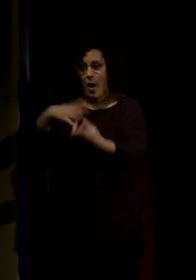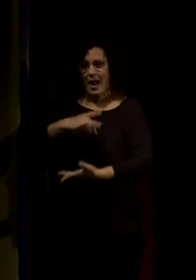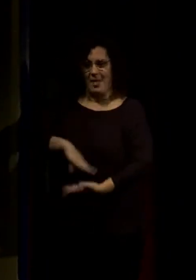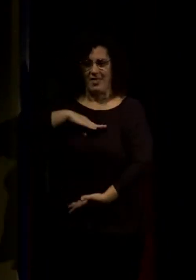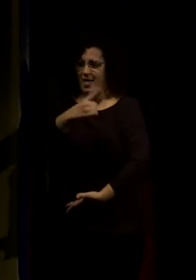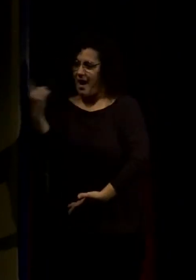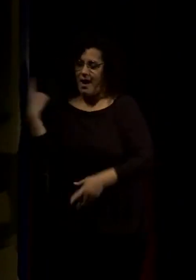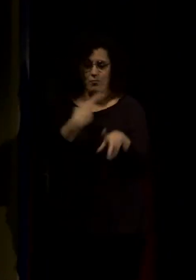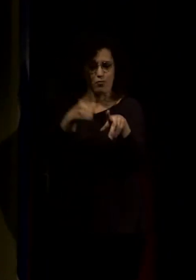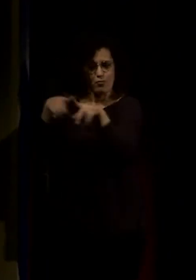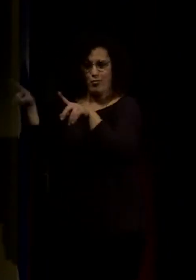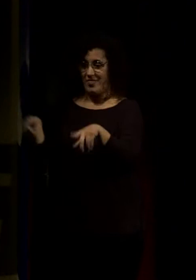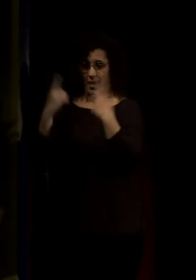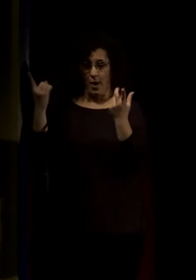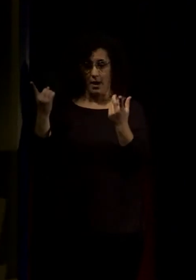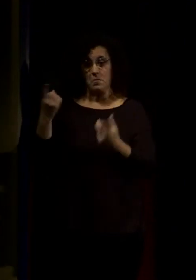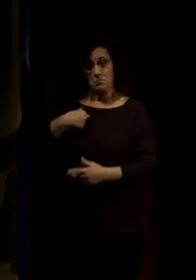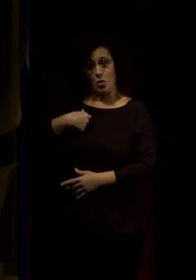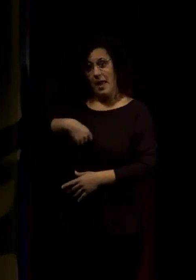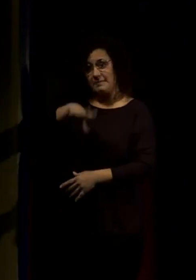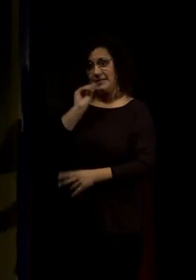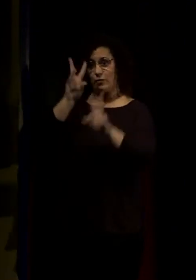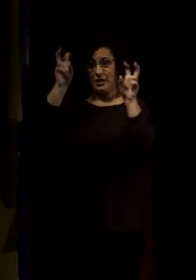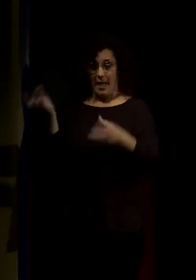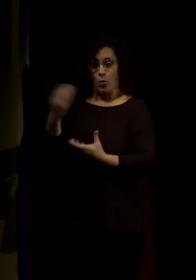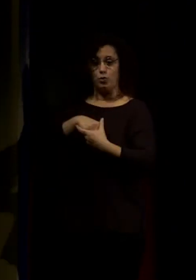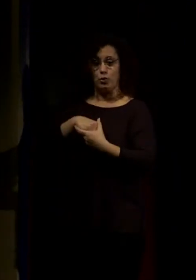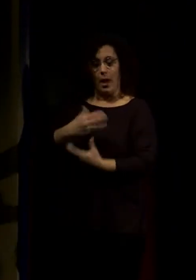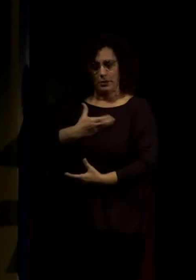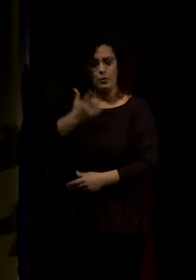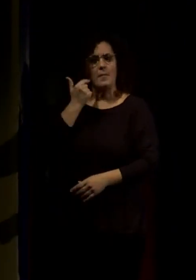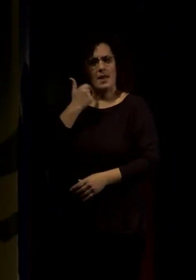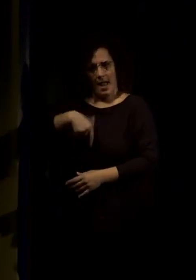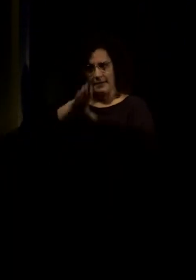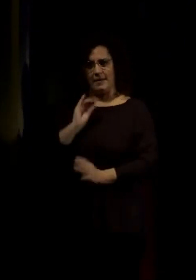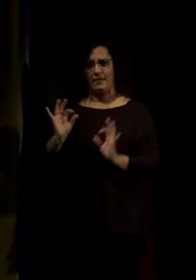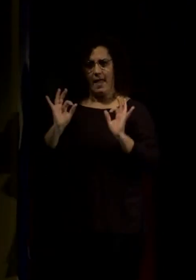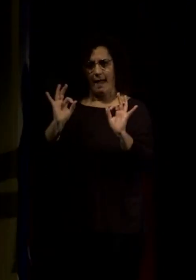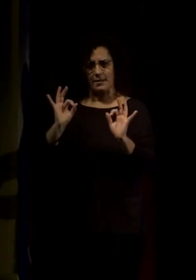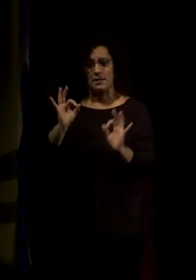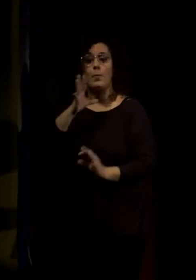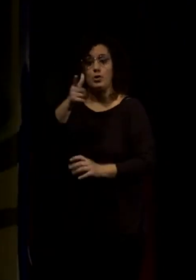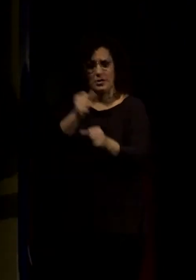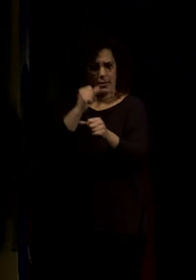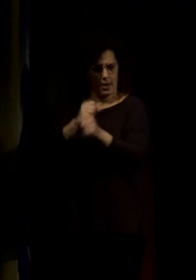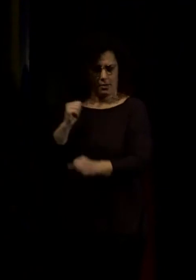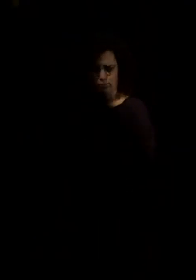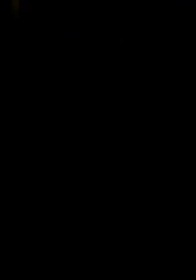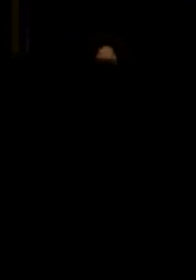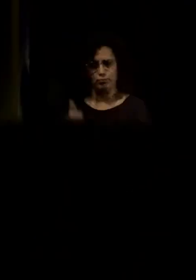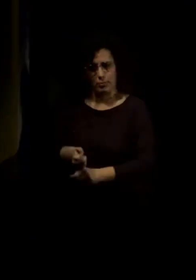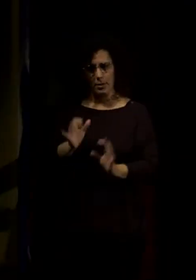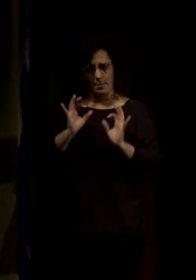capacidad. Así entiendo yo la inclusión, así lo entendemos en el Ayuntamiento de Almería y así venimos trabajando desde hace ya